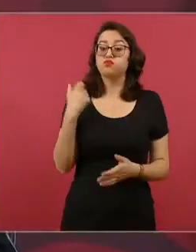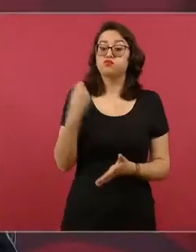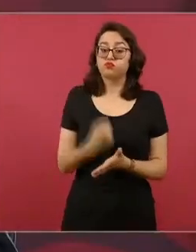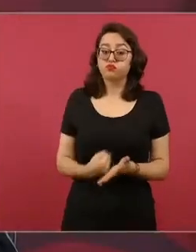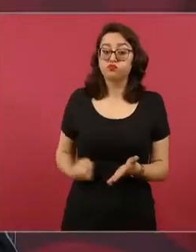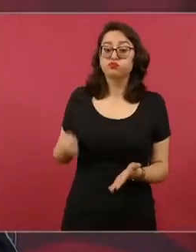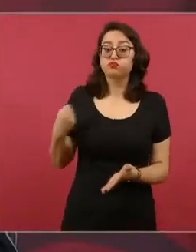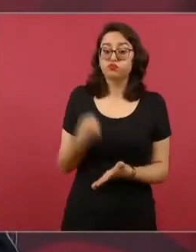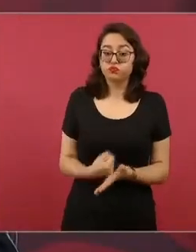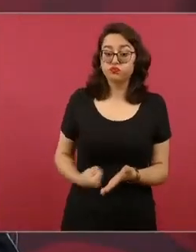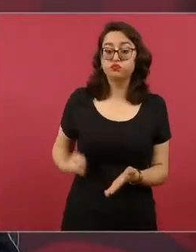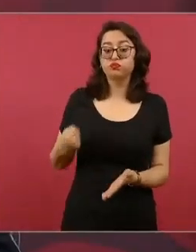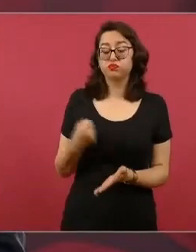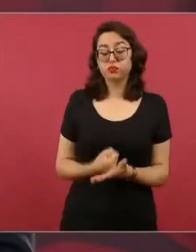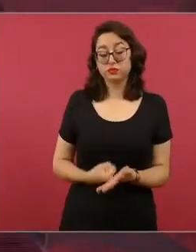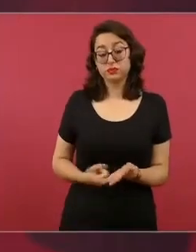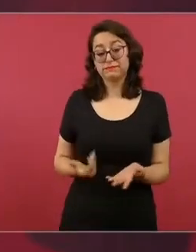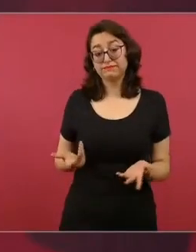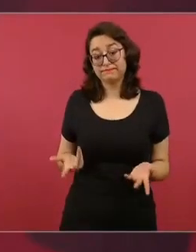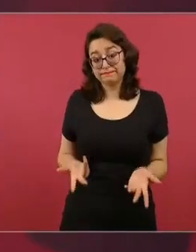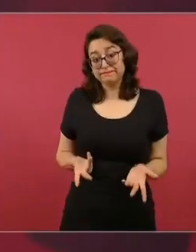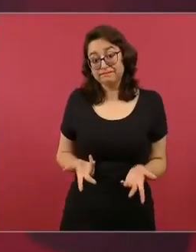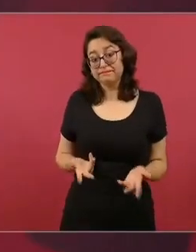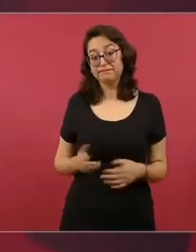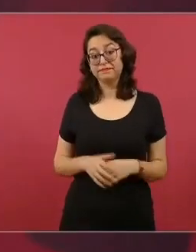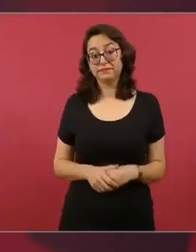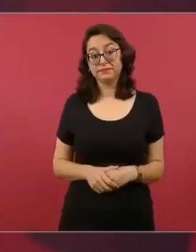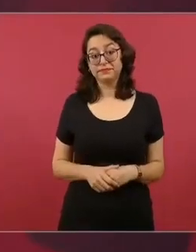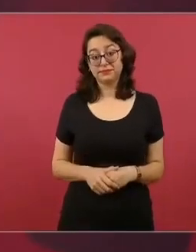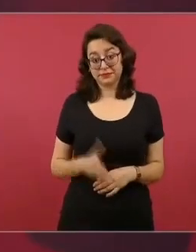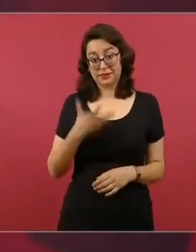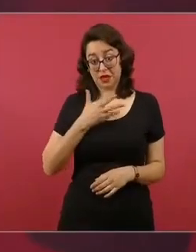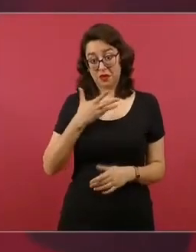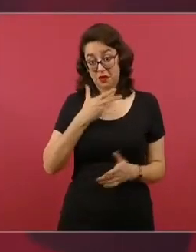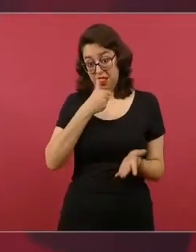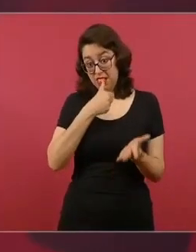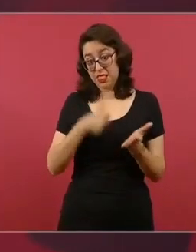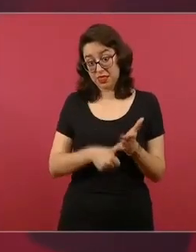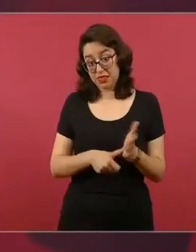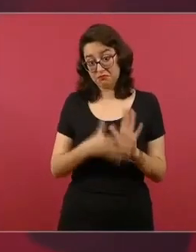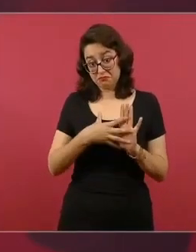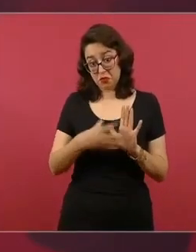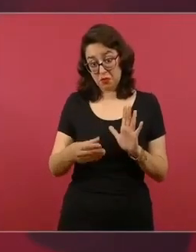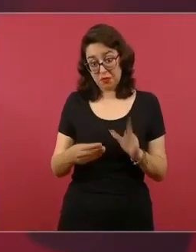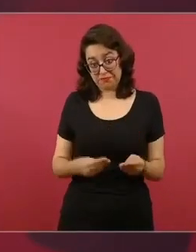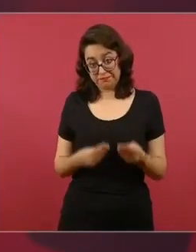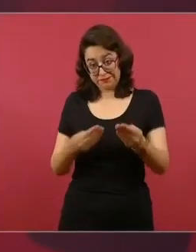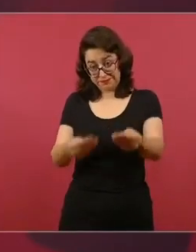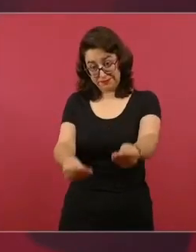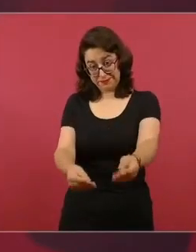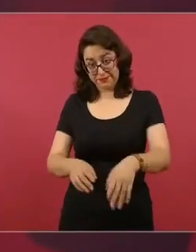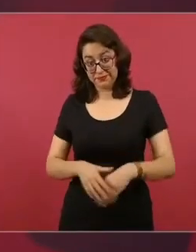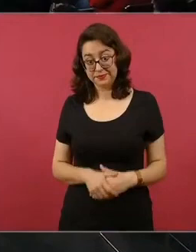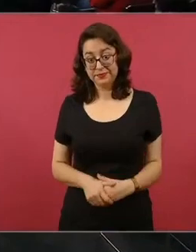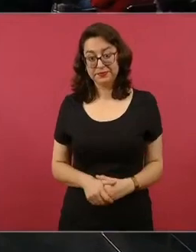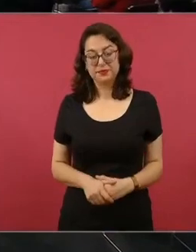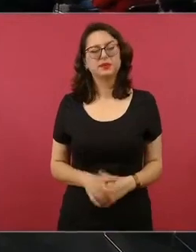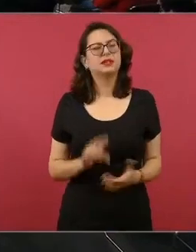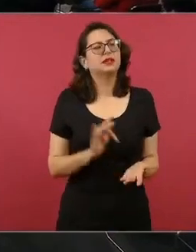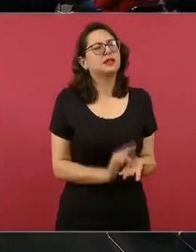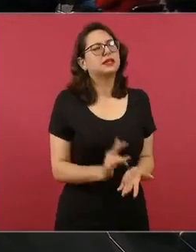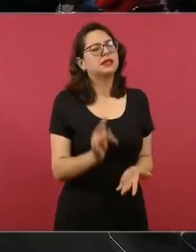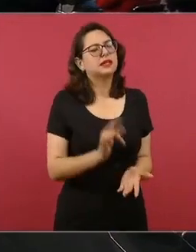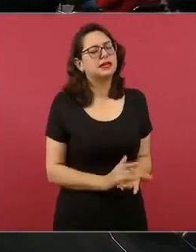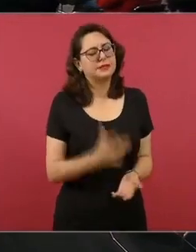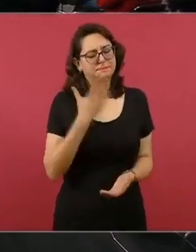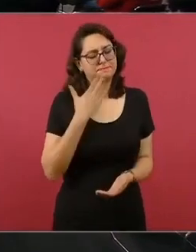Si lo consideras, te doy copia de la carta. Gracias, muy amable. De hecho, bueno,